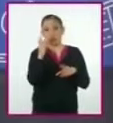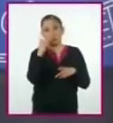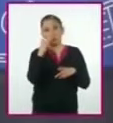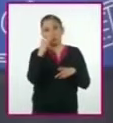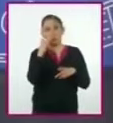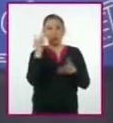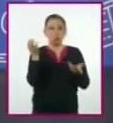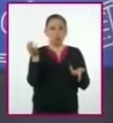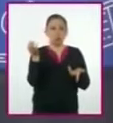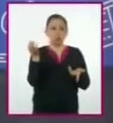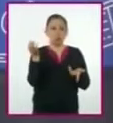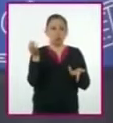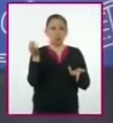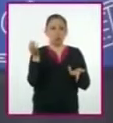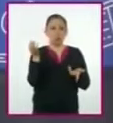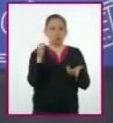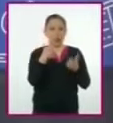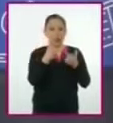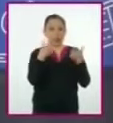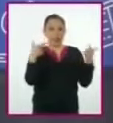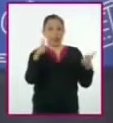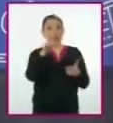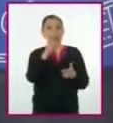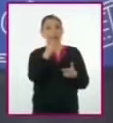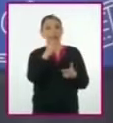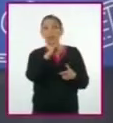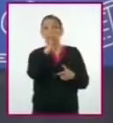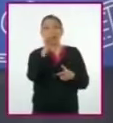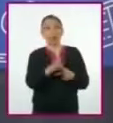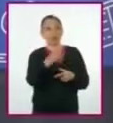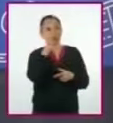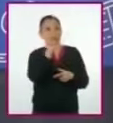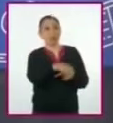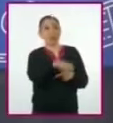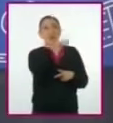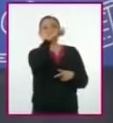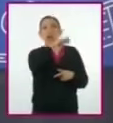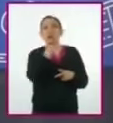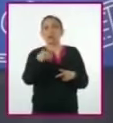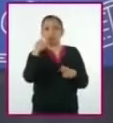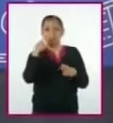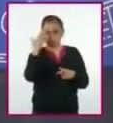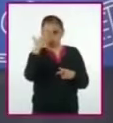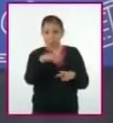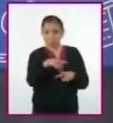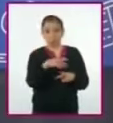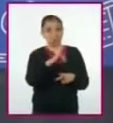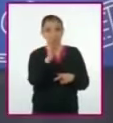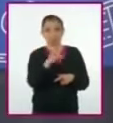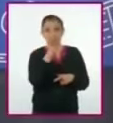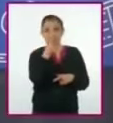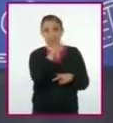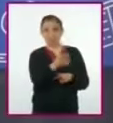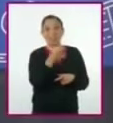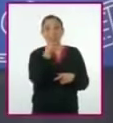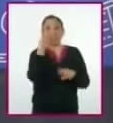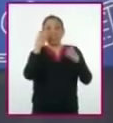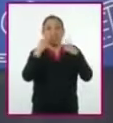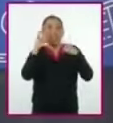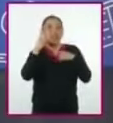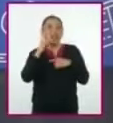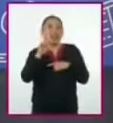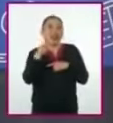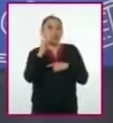pues en la leyenda nunca se nos dice cuántos años tiene la Llorona, ¿cierto? Por ejemplo, la Llorona es una